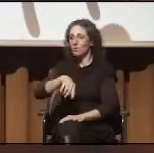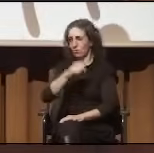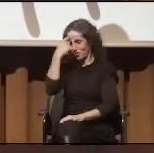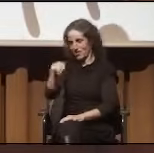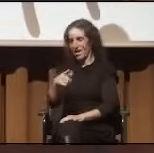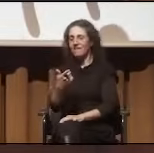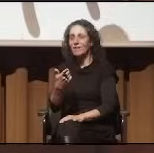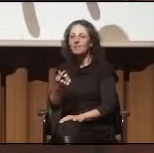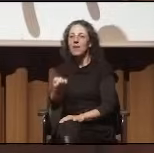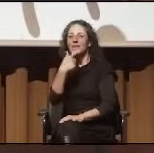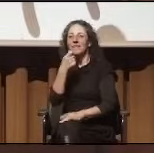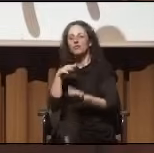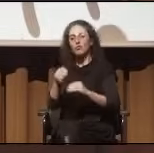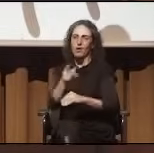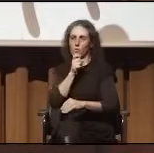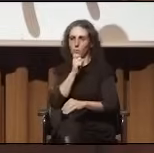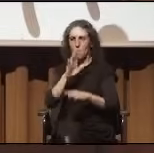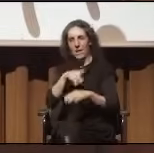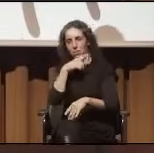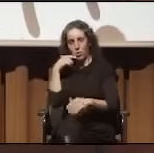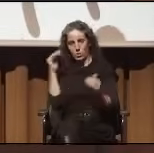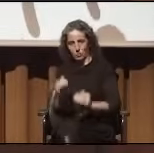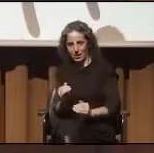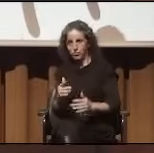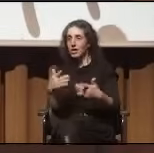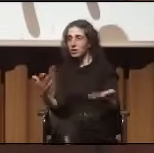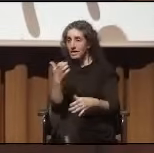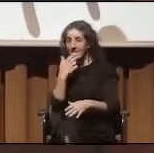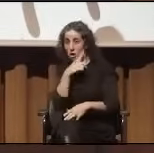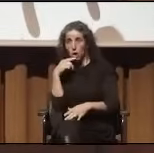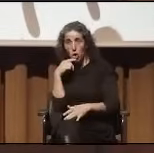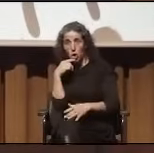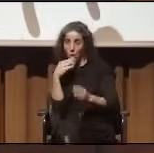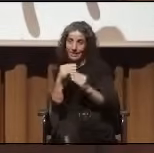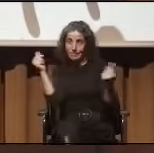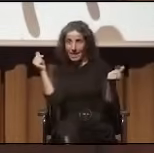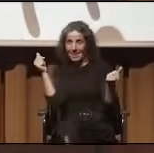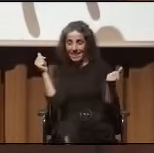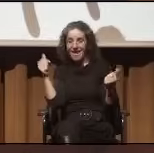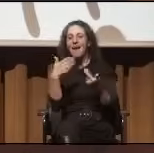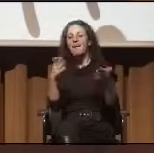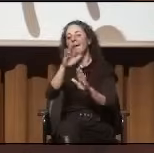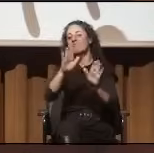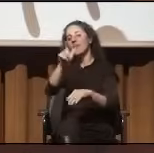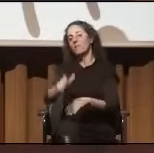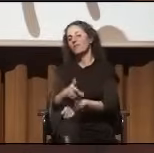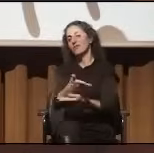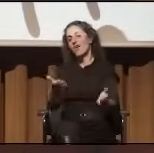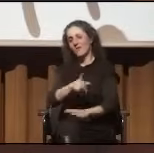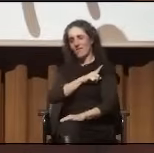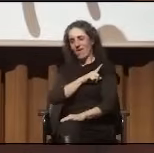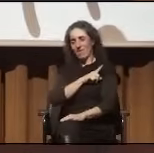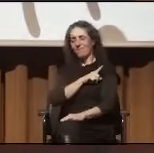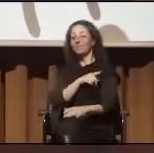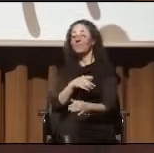sabemos quitar el dolor. Y cuando a alguien le quitas el dolor, te gana su confianza. Y a partir de aquí, tienes el camino abierto para hacer todas estas otras cosas.